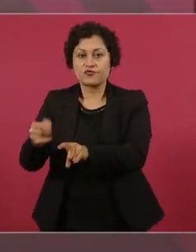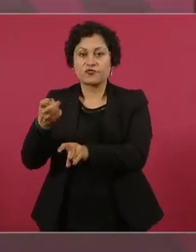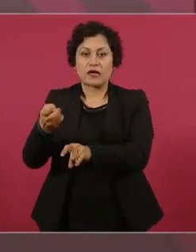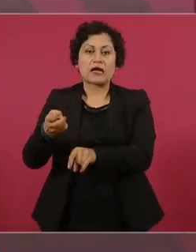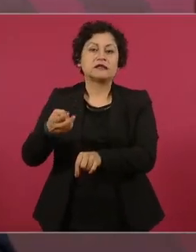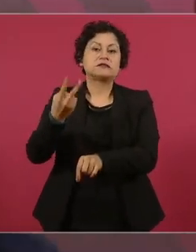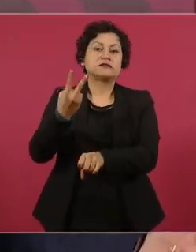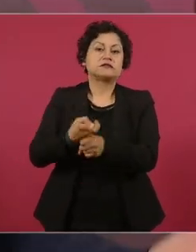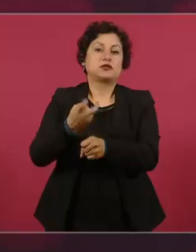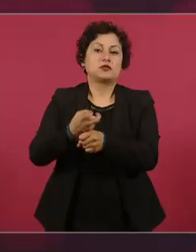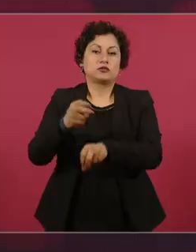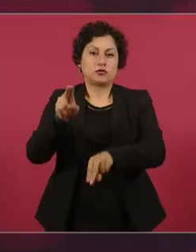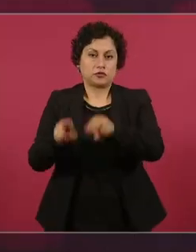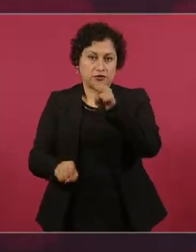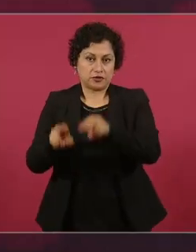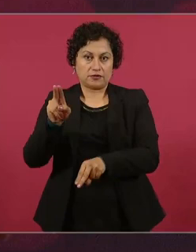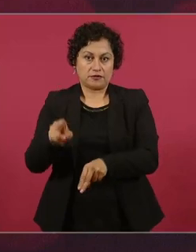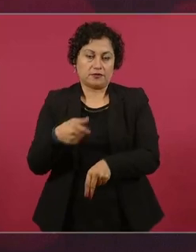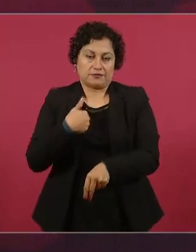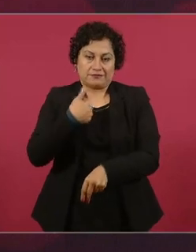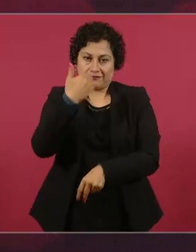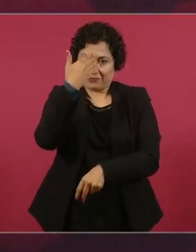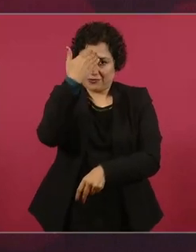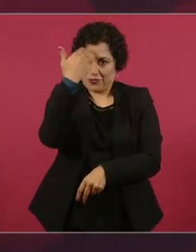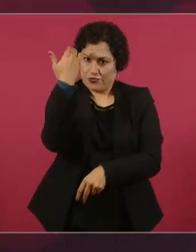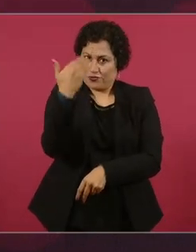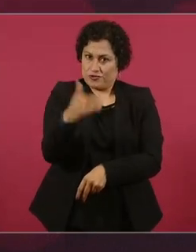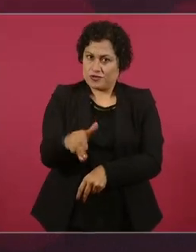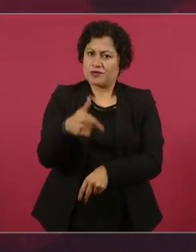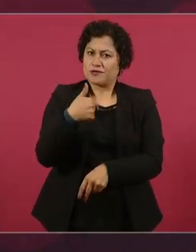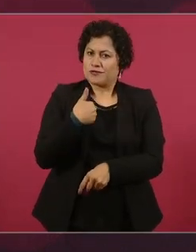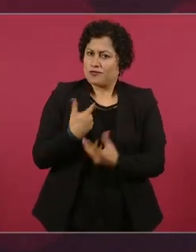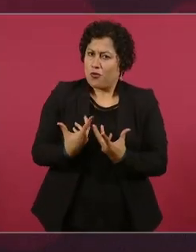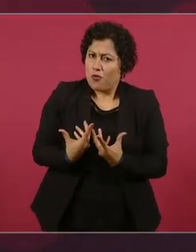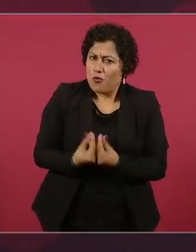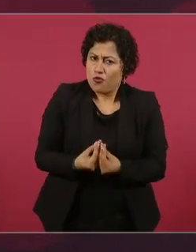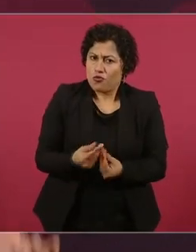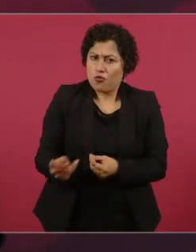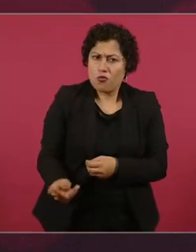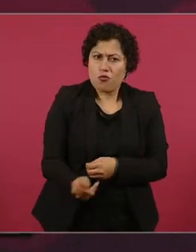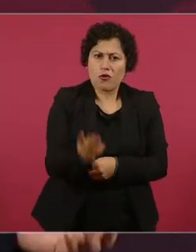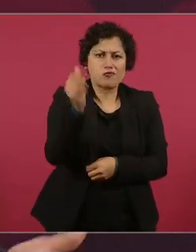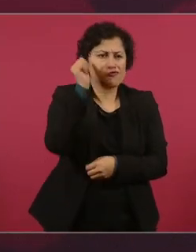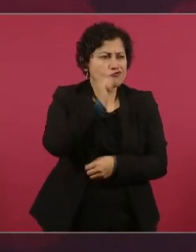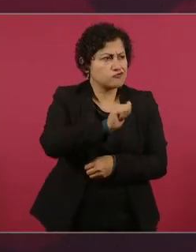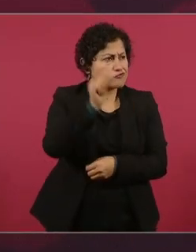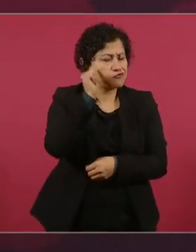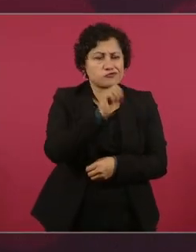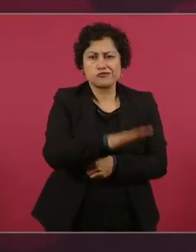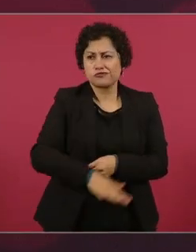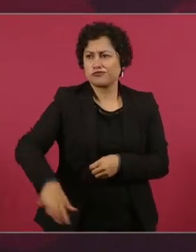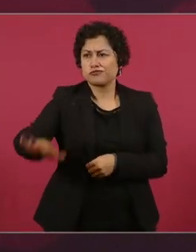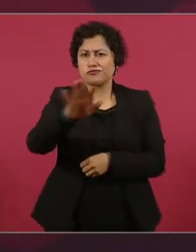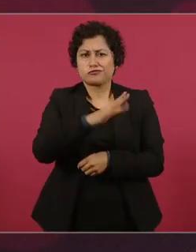y sé, porque he trabajado siempre abajo con el pueblo, lo que significa la salud,